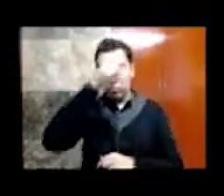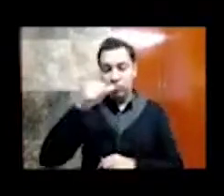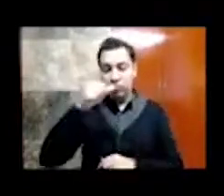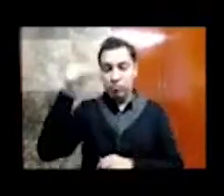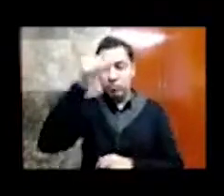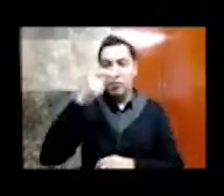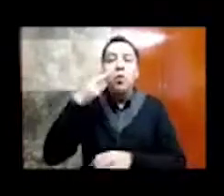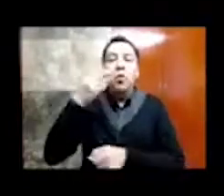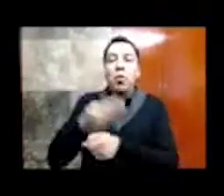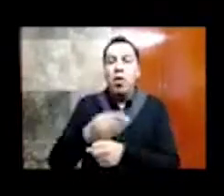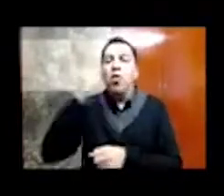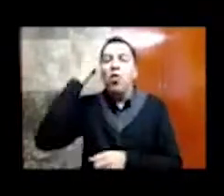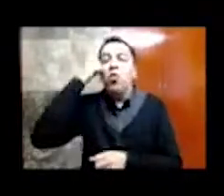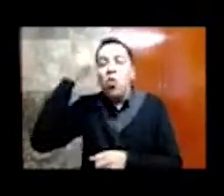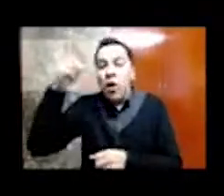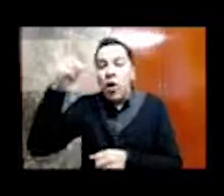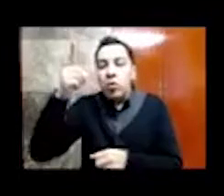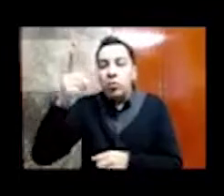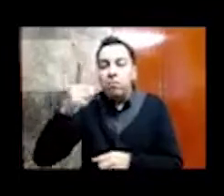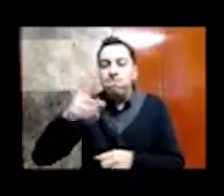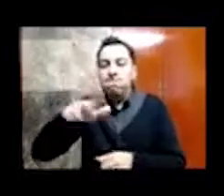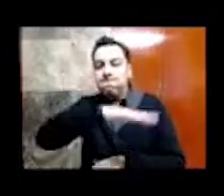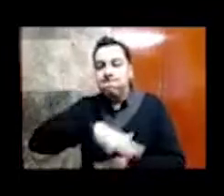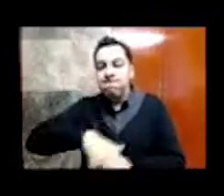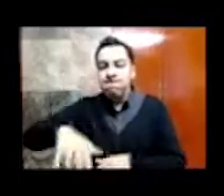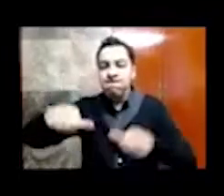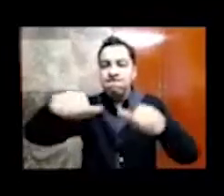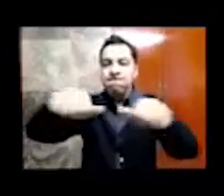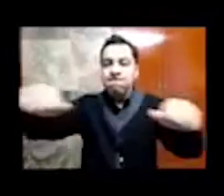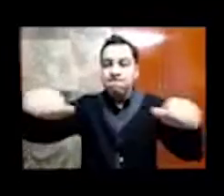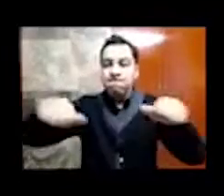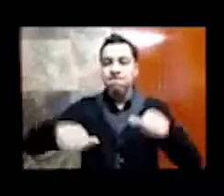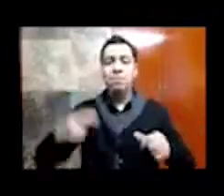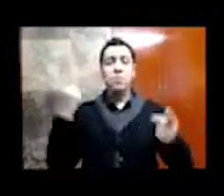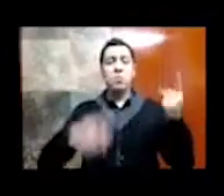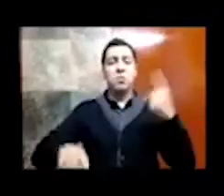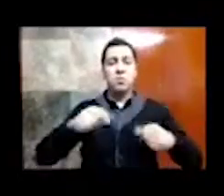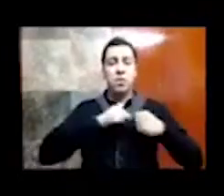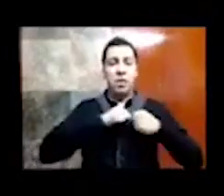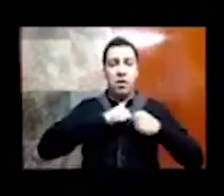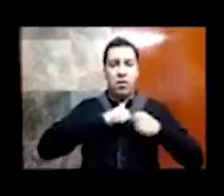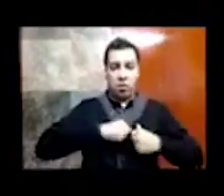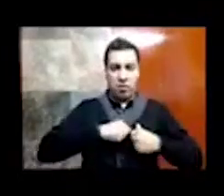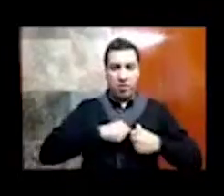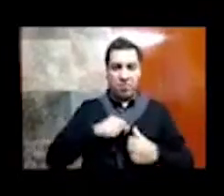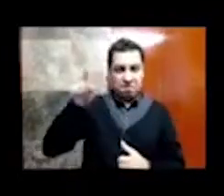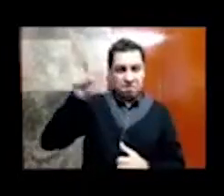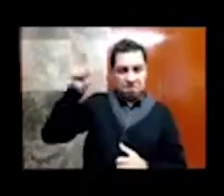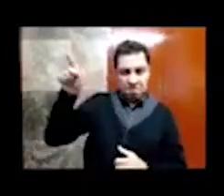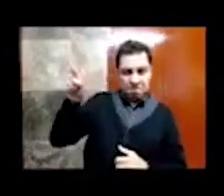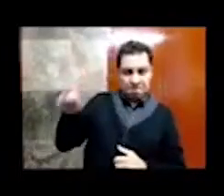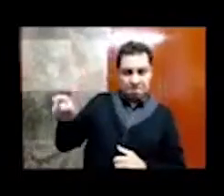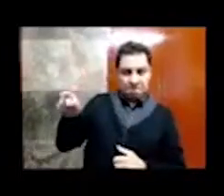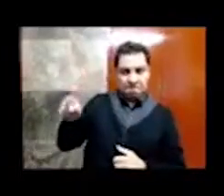sitios, con los glifos antecediendo el número de años que permanecieron allí,